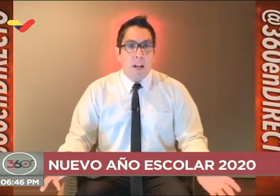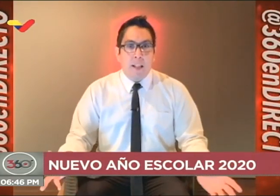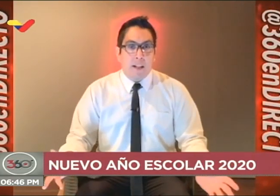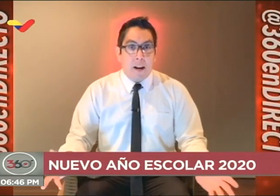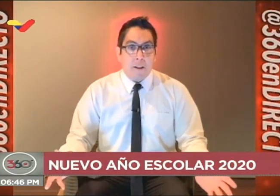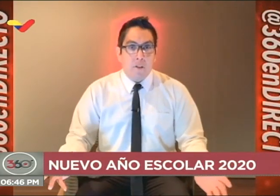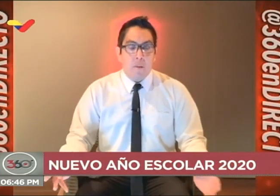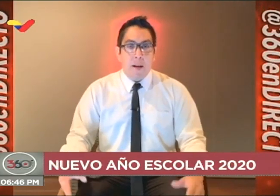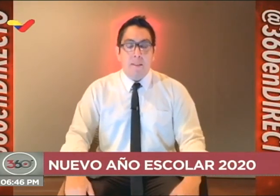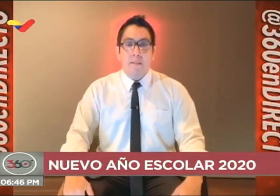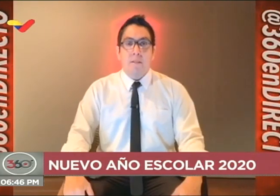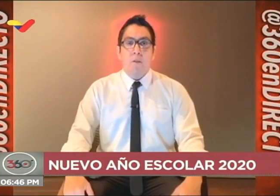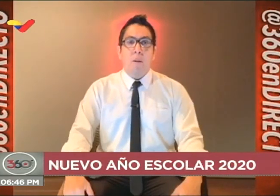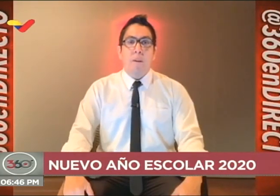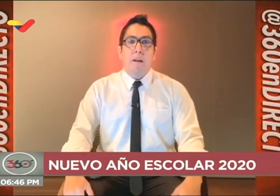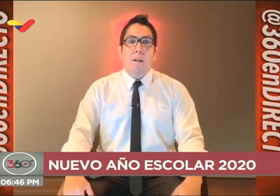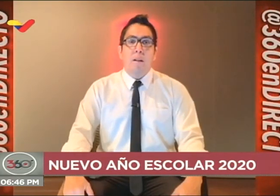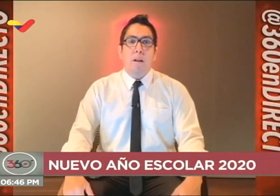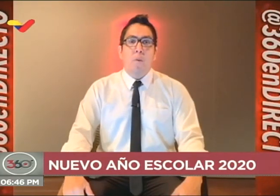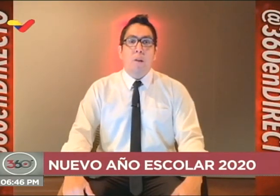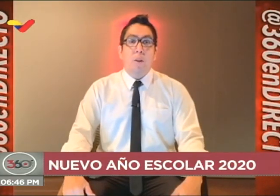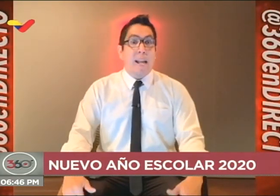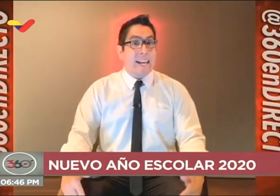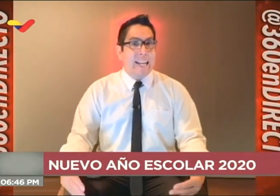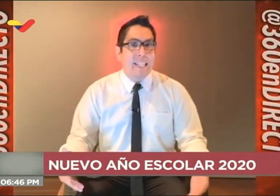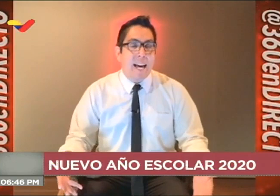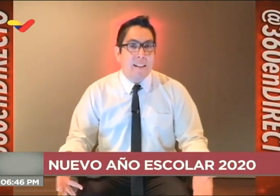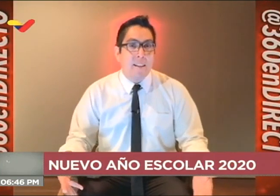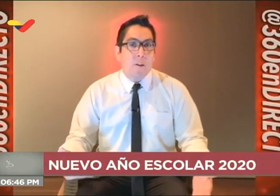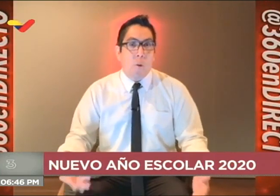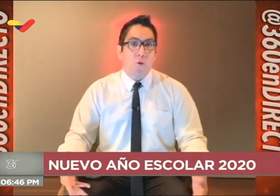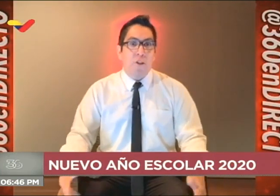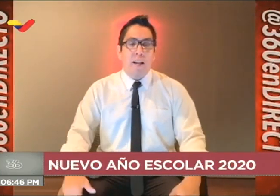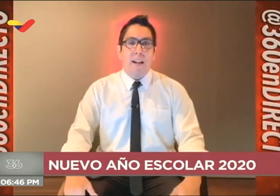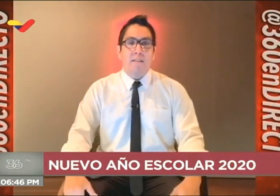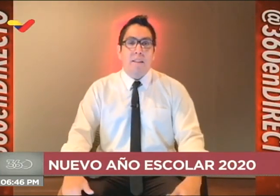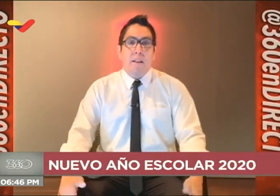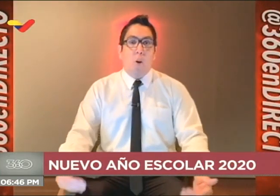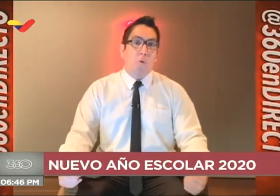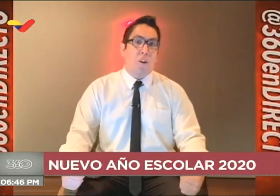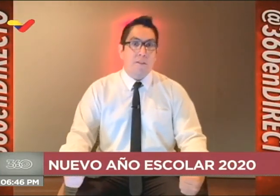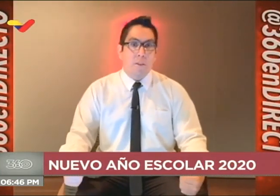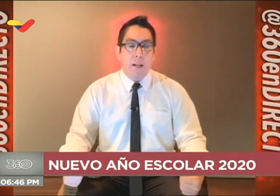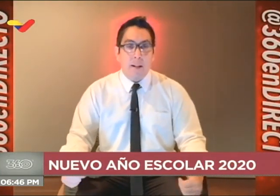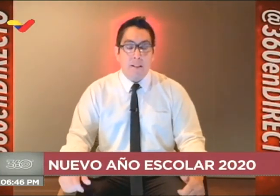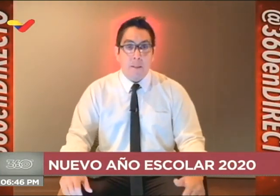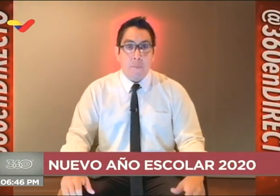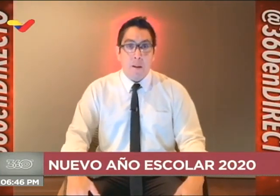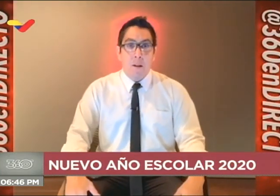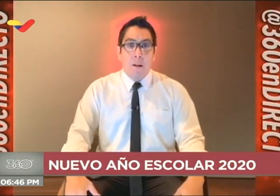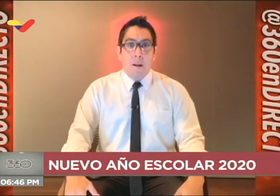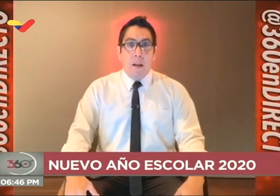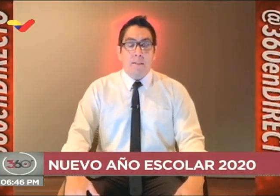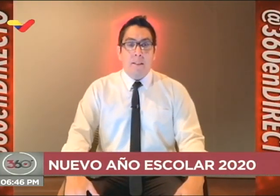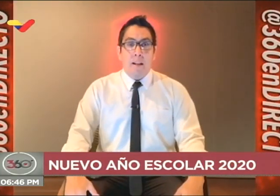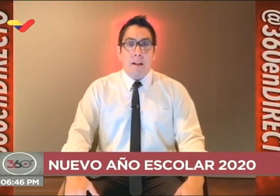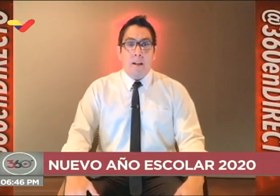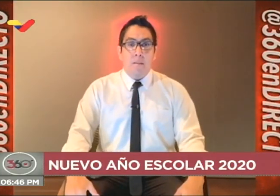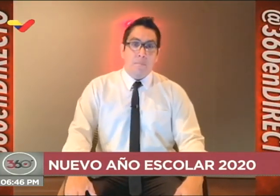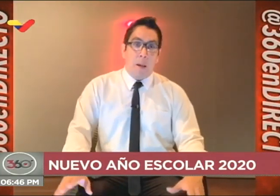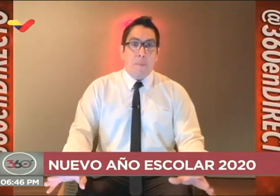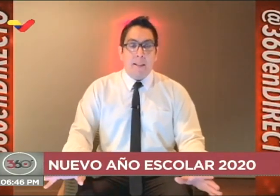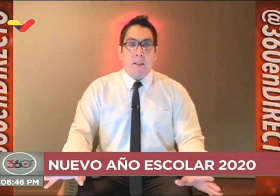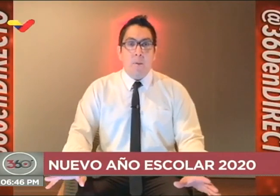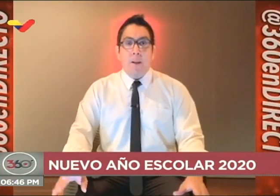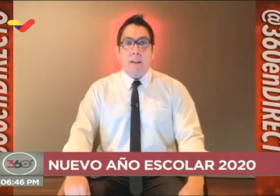personales y culturales de cada región del país, sino también en cuanto a las realidades de cómo se da clase y de cómo se reciben las clases. Existe